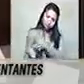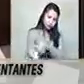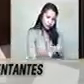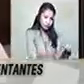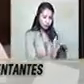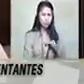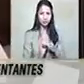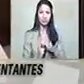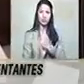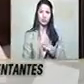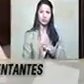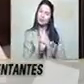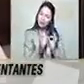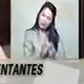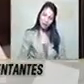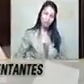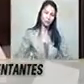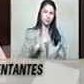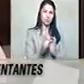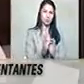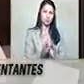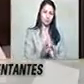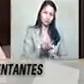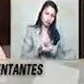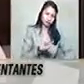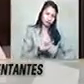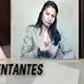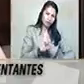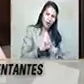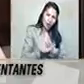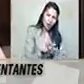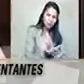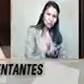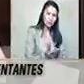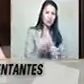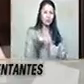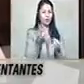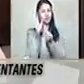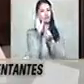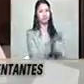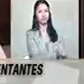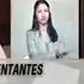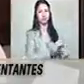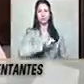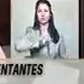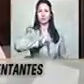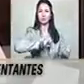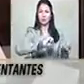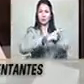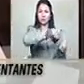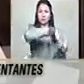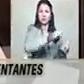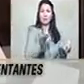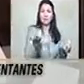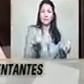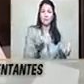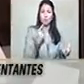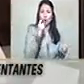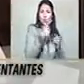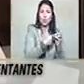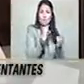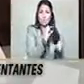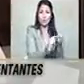verdad contribuyamos a que no se vulneren esos derechos de estos pensionados.